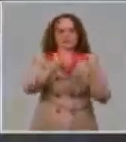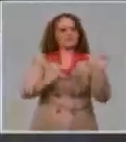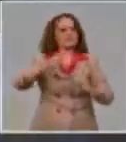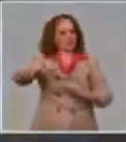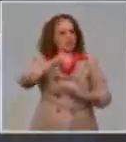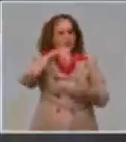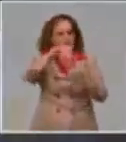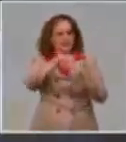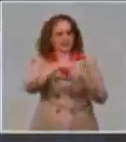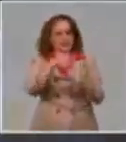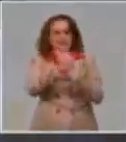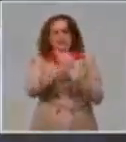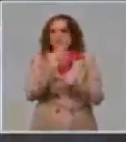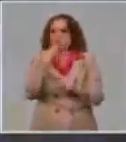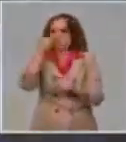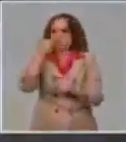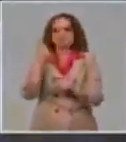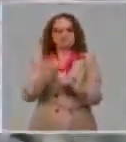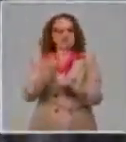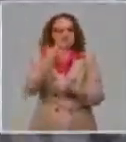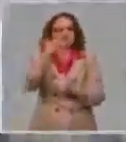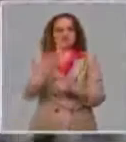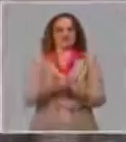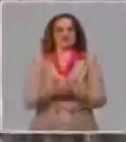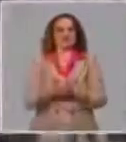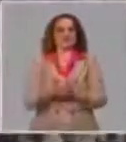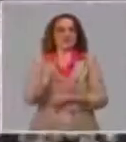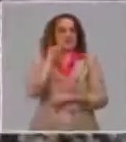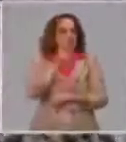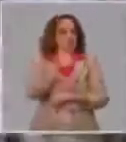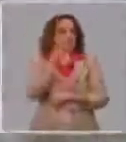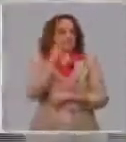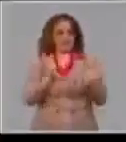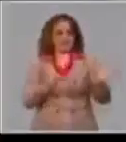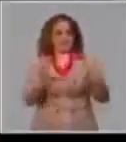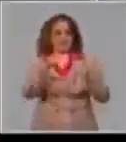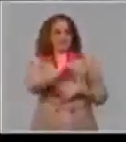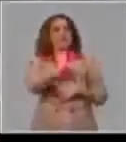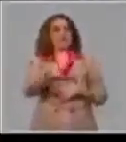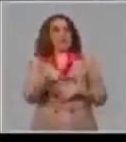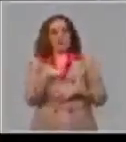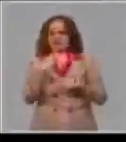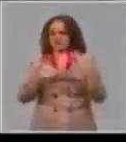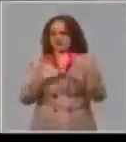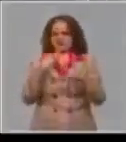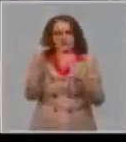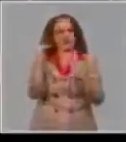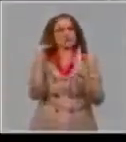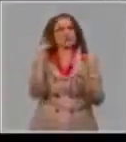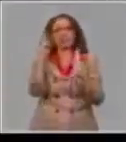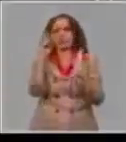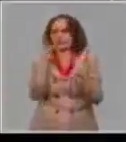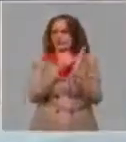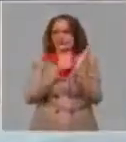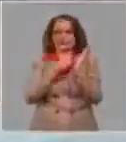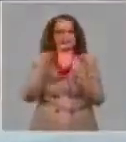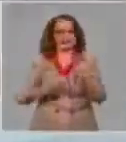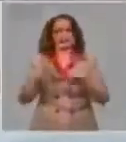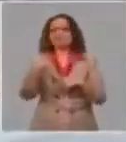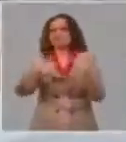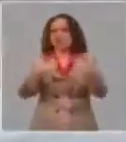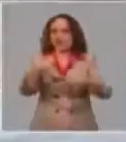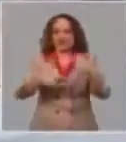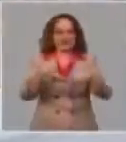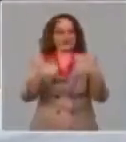frentes se hacen, entre el bloque de 10 y el bloque de 15, se hacen 2.500 a 3.000 bloques diarios. Tenemos otra nave de fundición